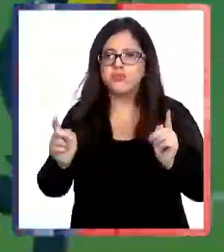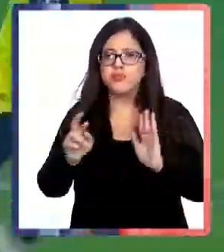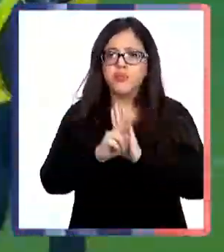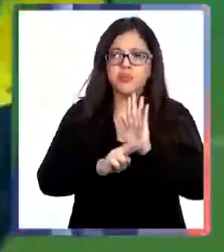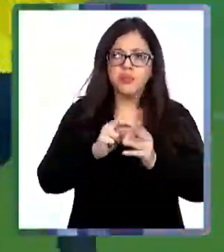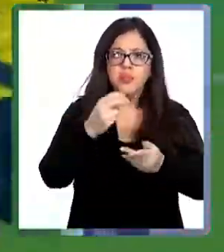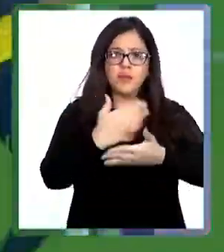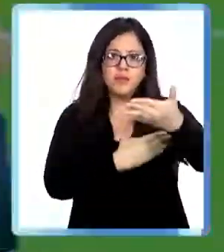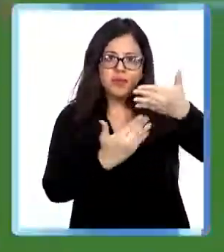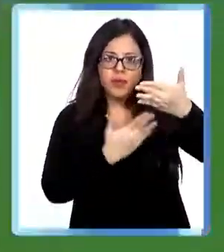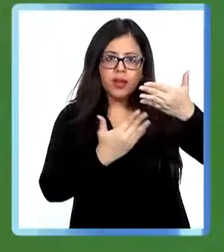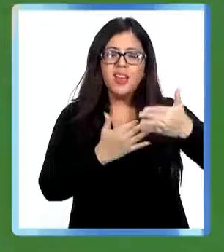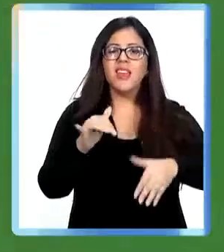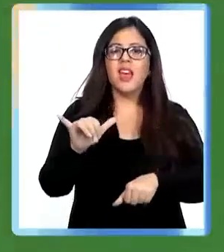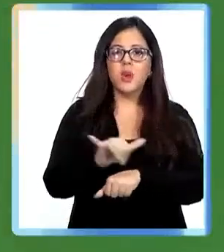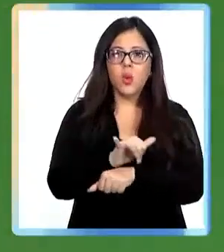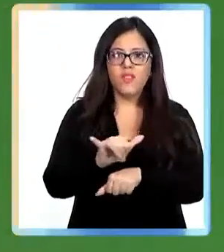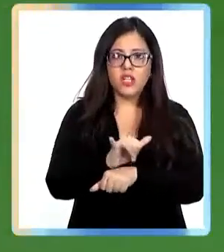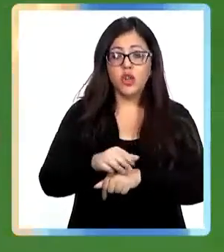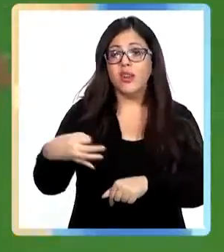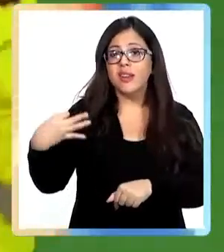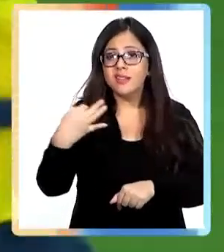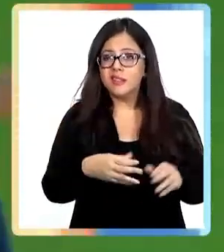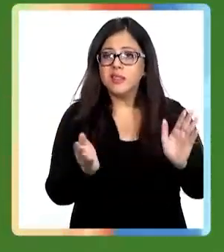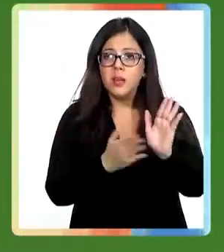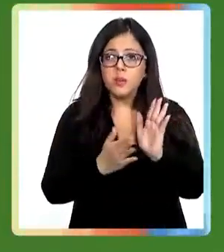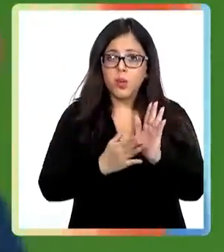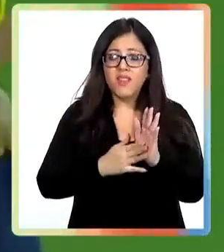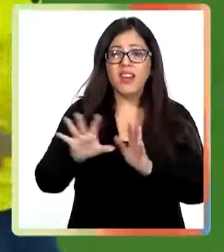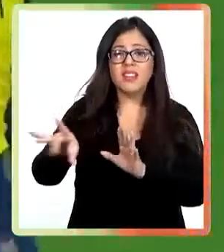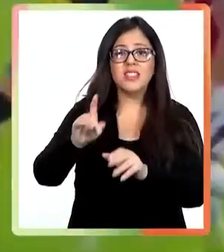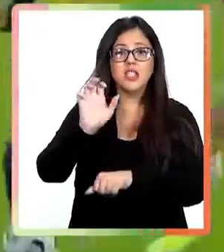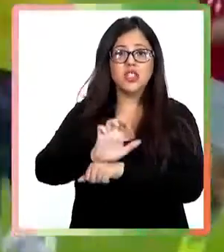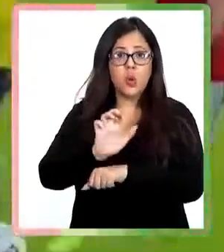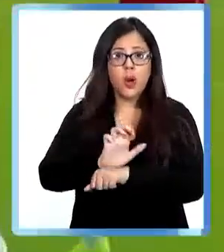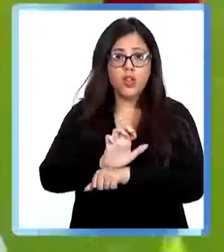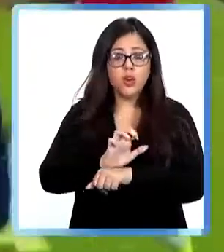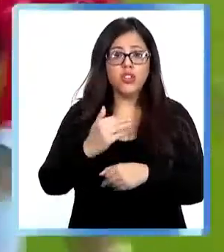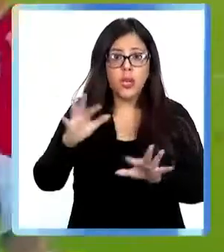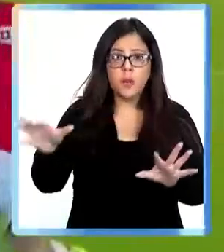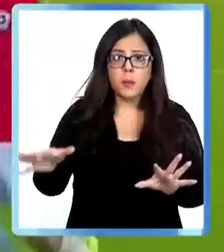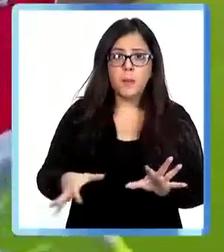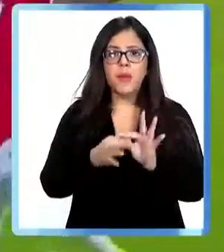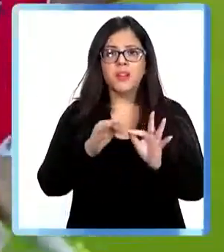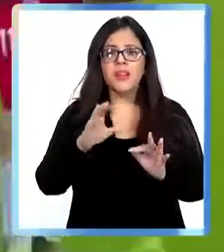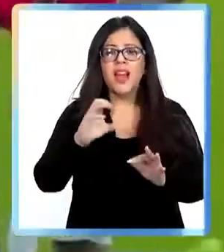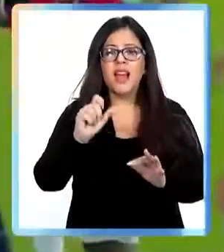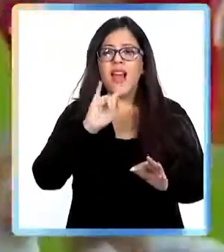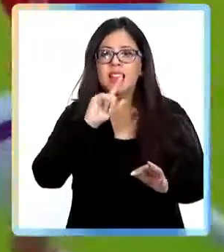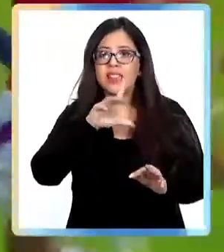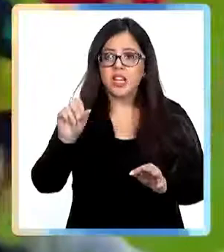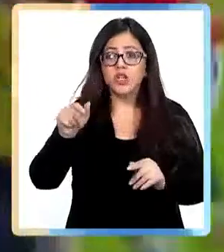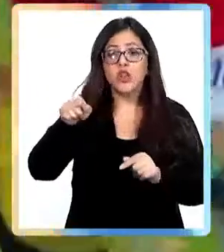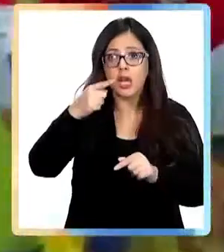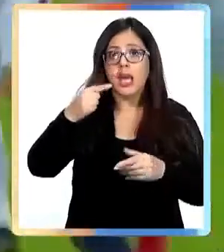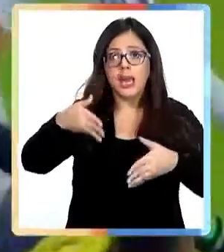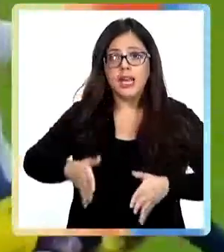York Times. Dijo que las evidencias de que la selección de Ecuador alineó a Byron Castillo, nacido en Colombia,